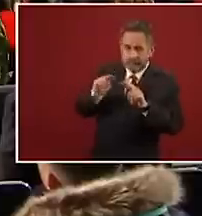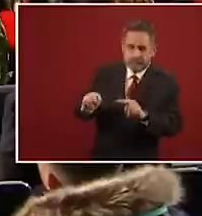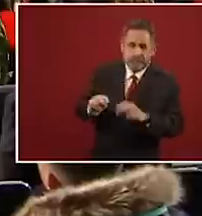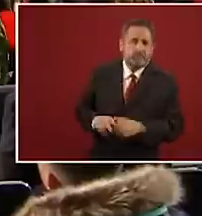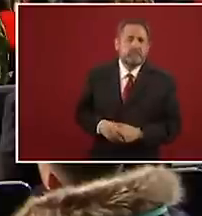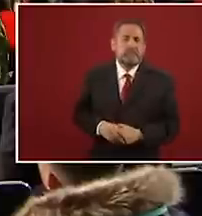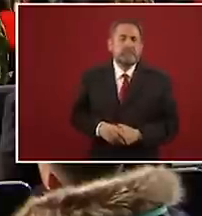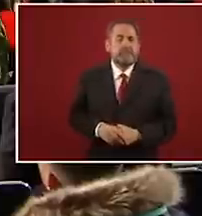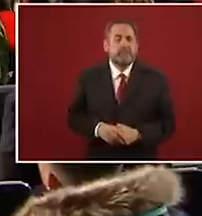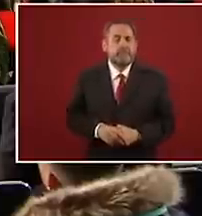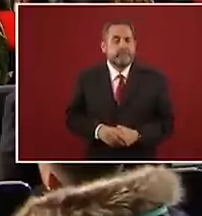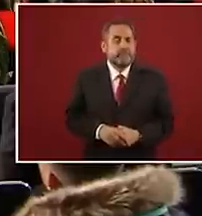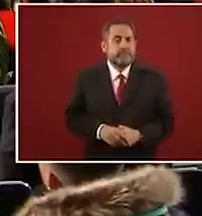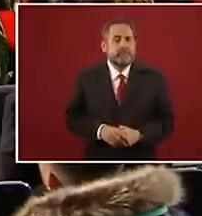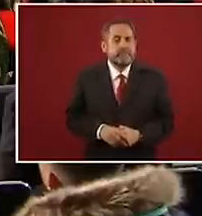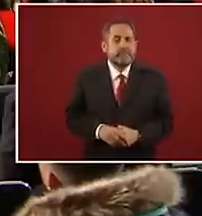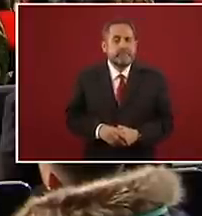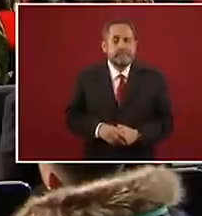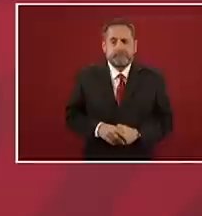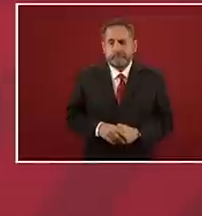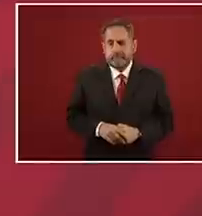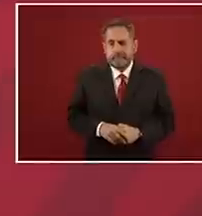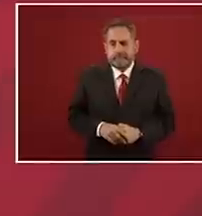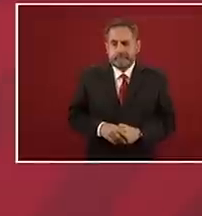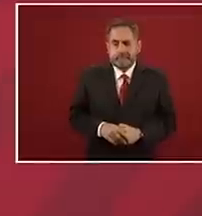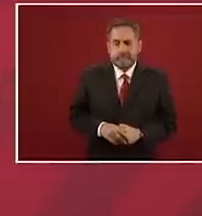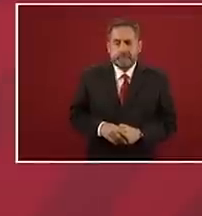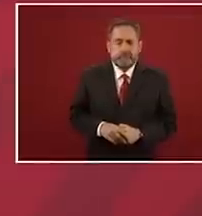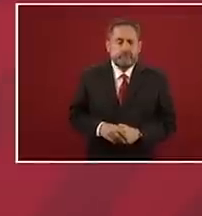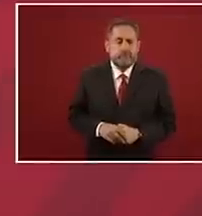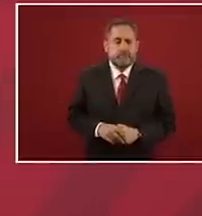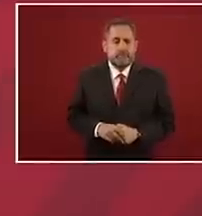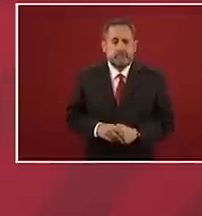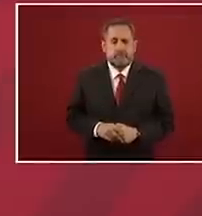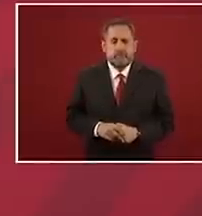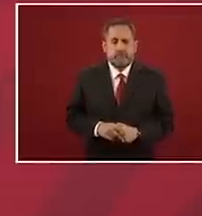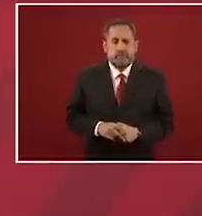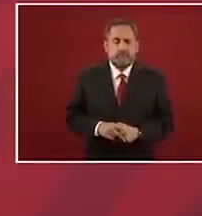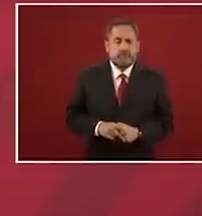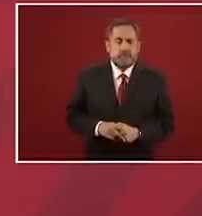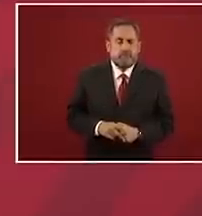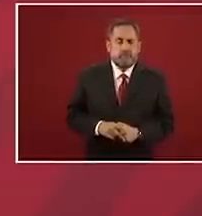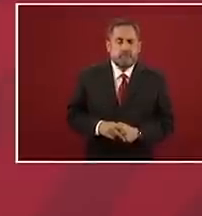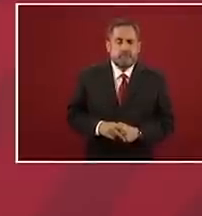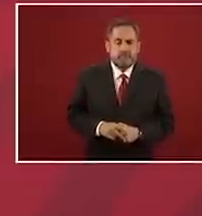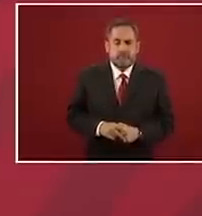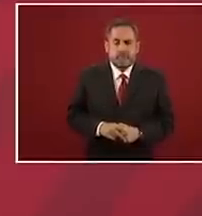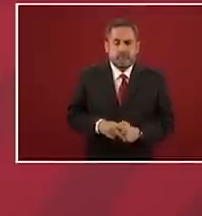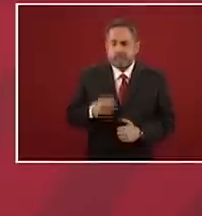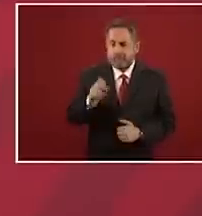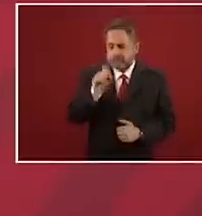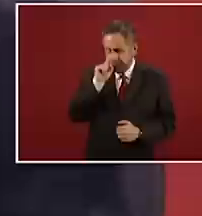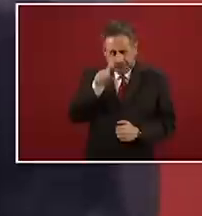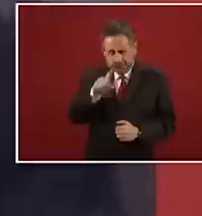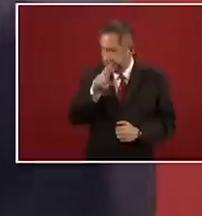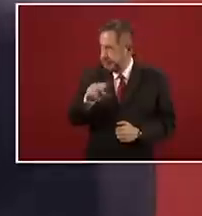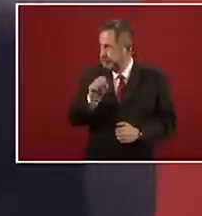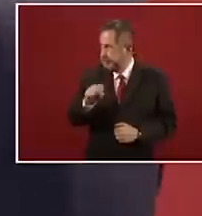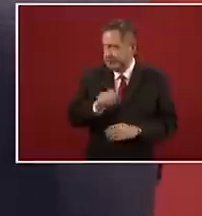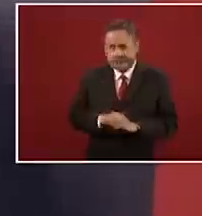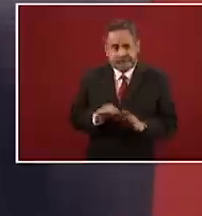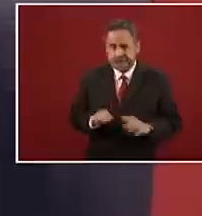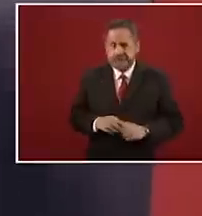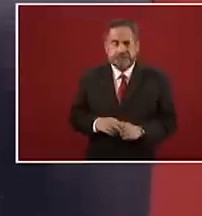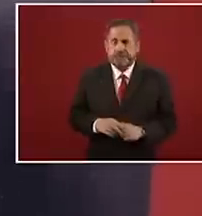Y pero no es